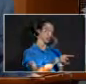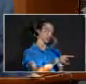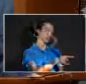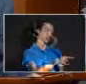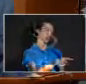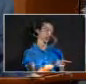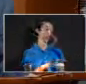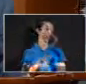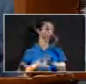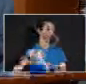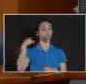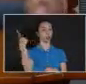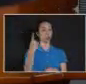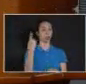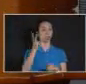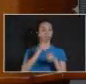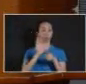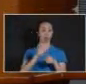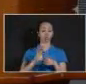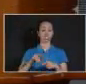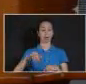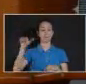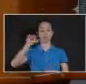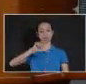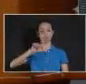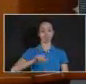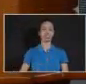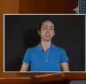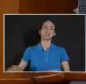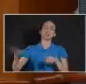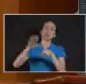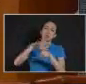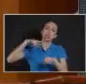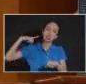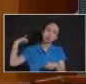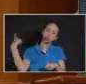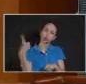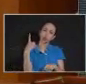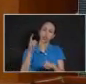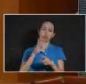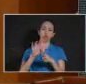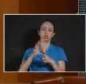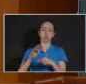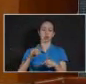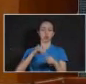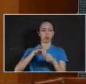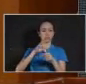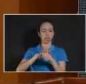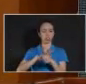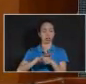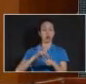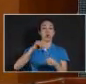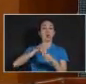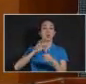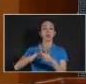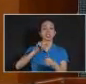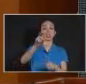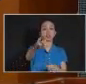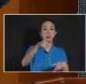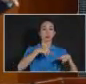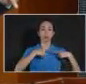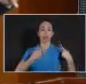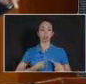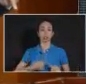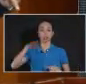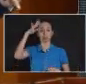de toda cosa mala, sobre todas las cosas guardadas. Guarda tu corazón, porque de él mana la vida.